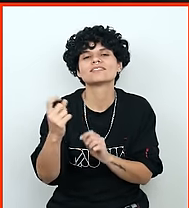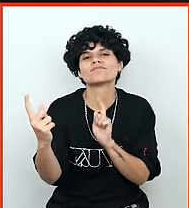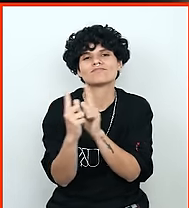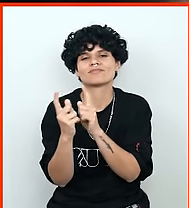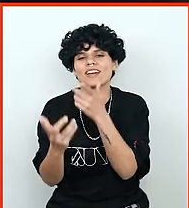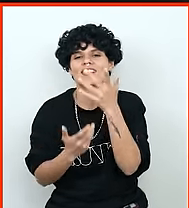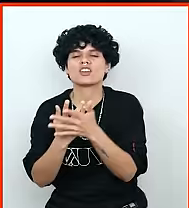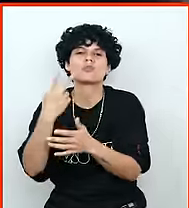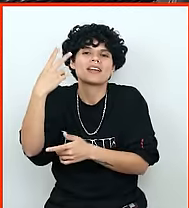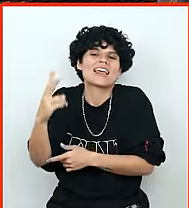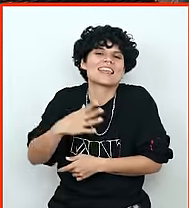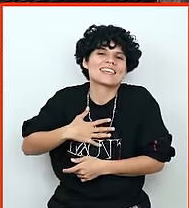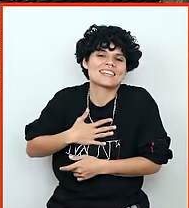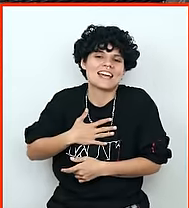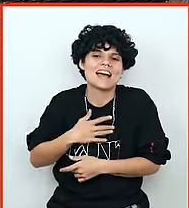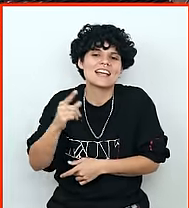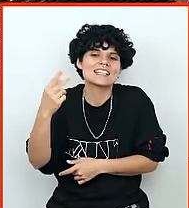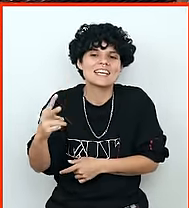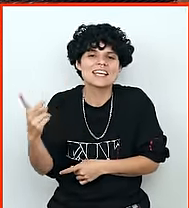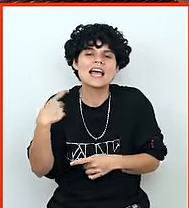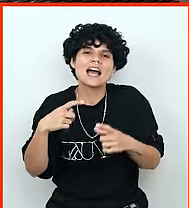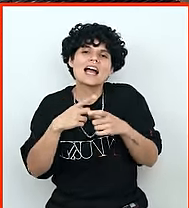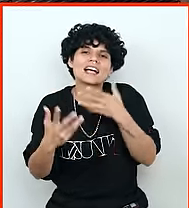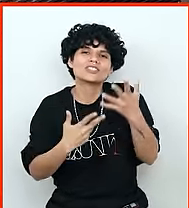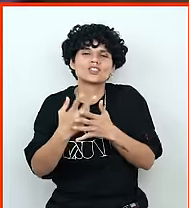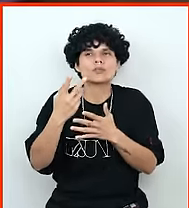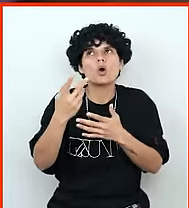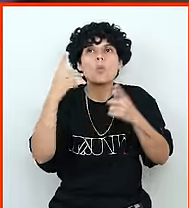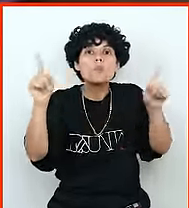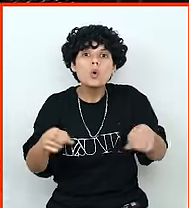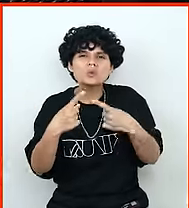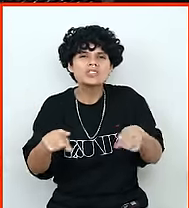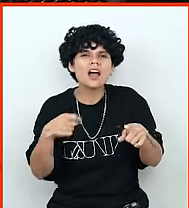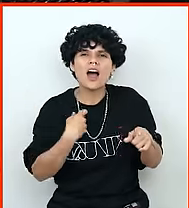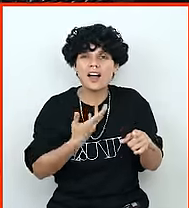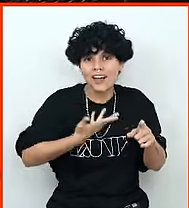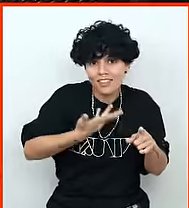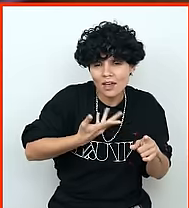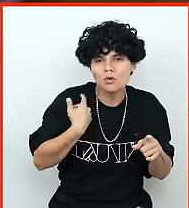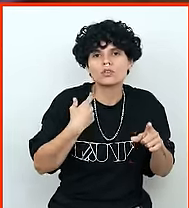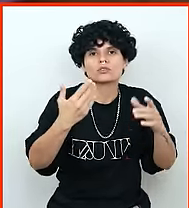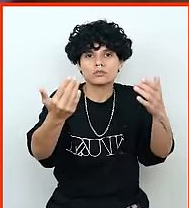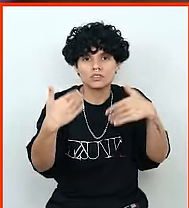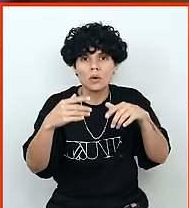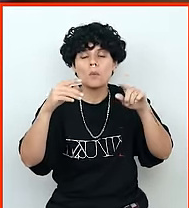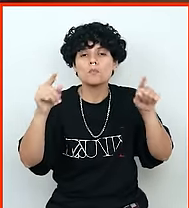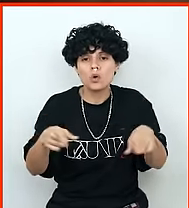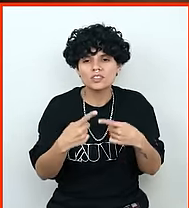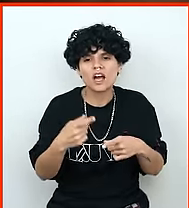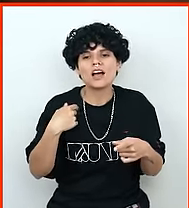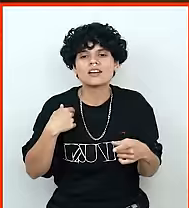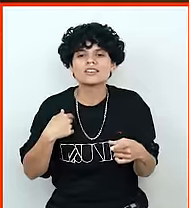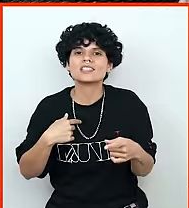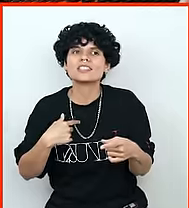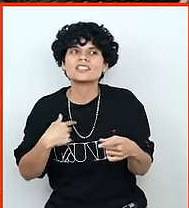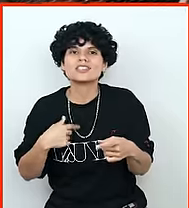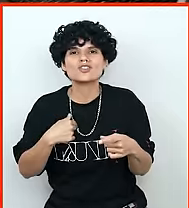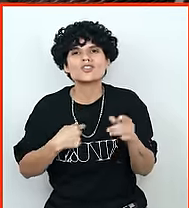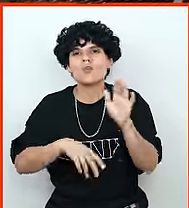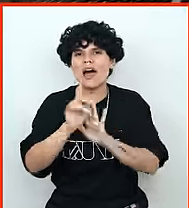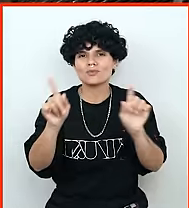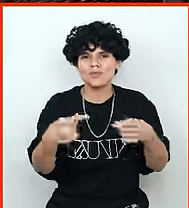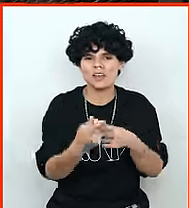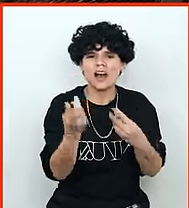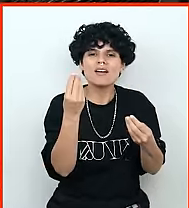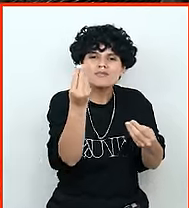en otro contexto, que era el que él quería, porque él quería un cierto estilo de pista. Es que es otra cosa también, que en este disco me he dado el trabajo de yo hacer producir la gran mayoría